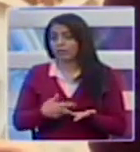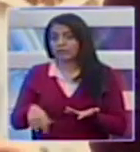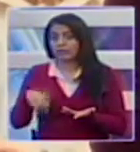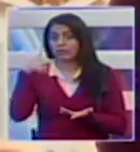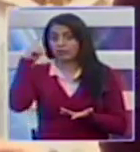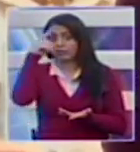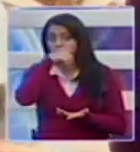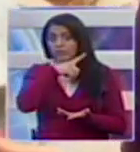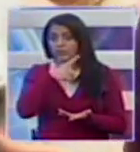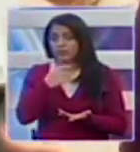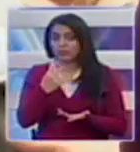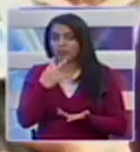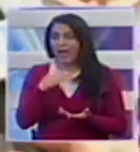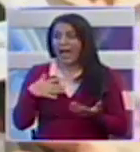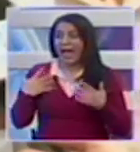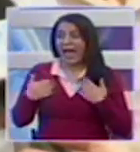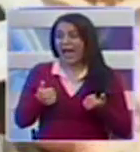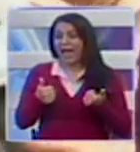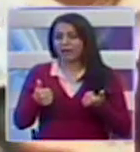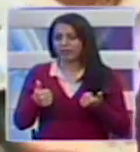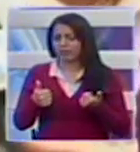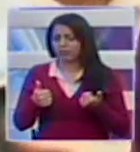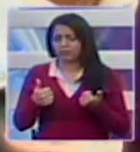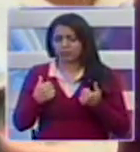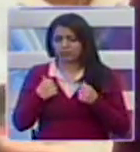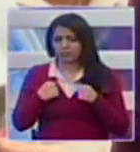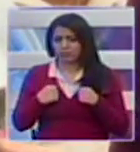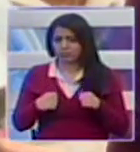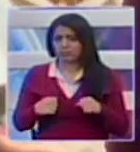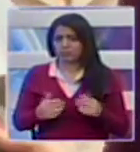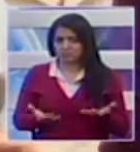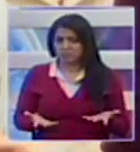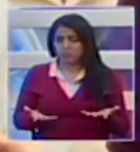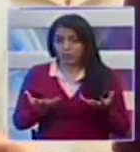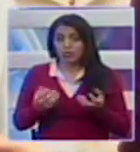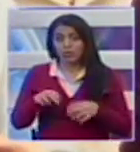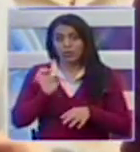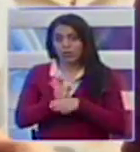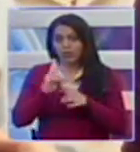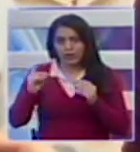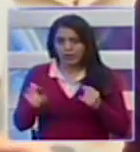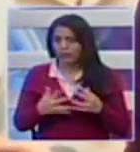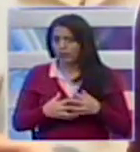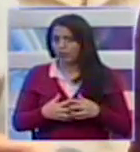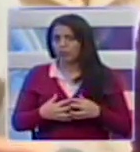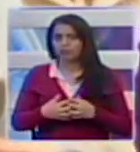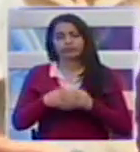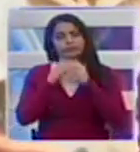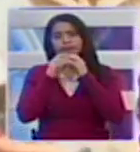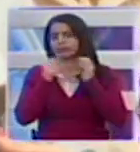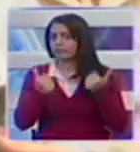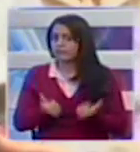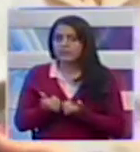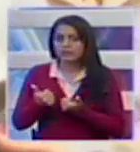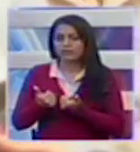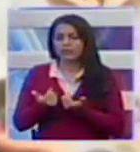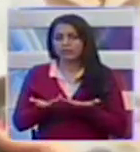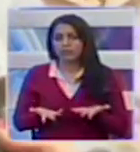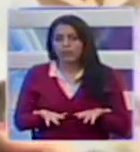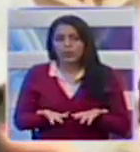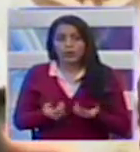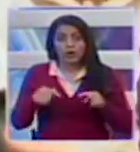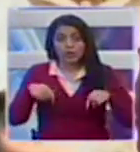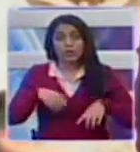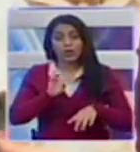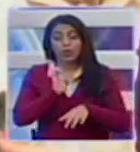yo soy de los que lamento que le corten a crisis y deseo que salga de esto lo más rápido posible. Pero en plena crisis, en